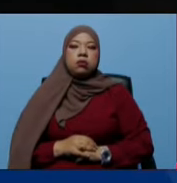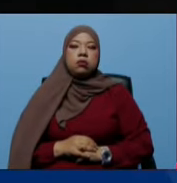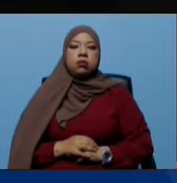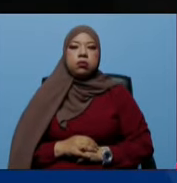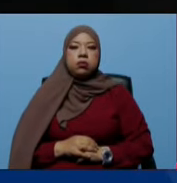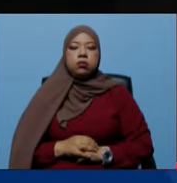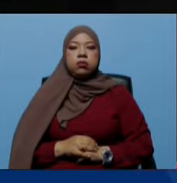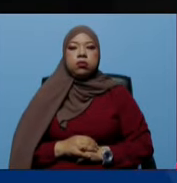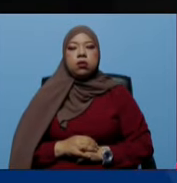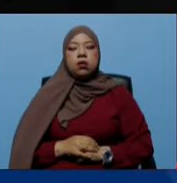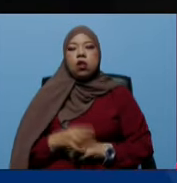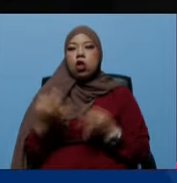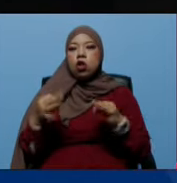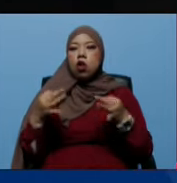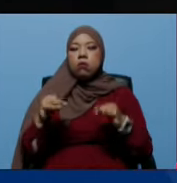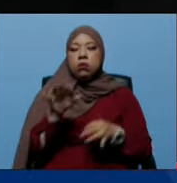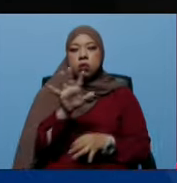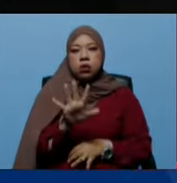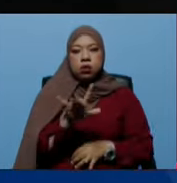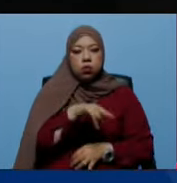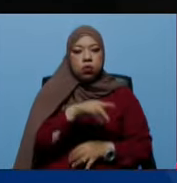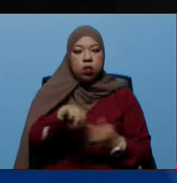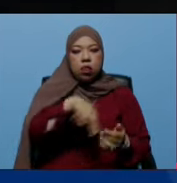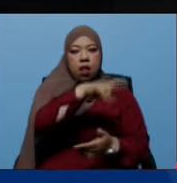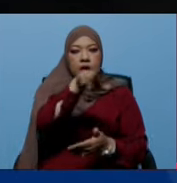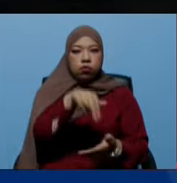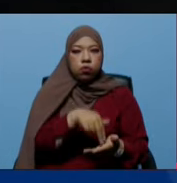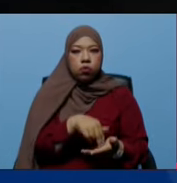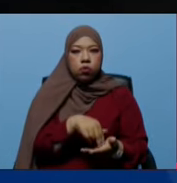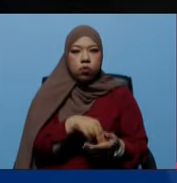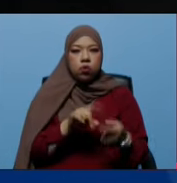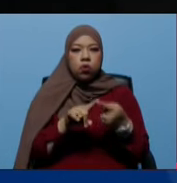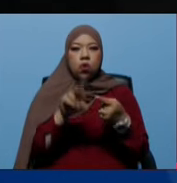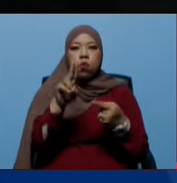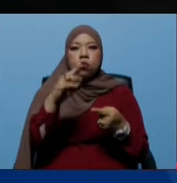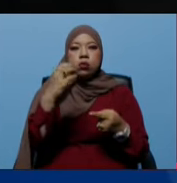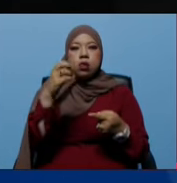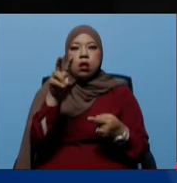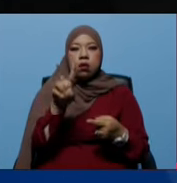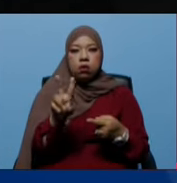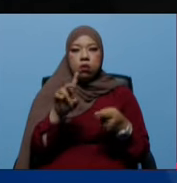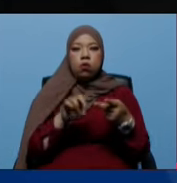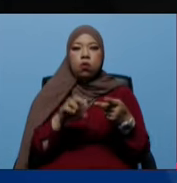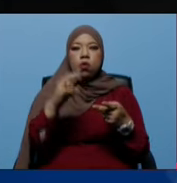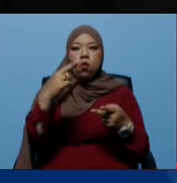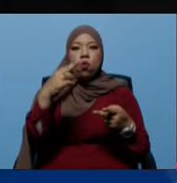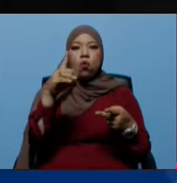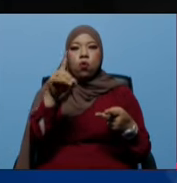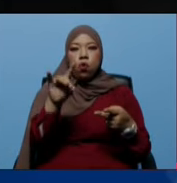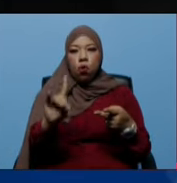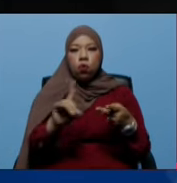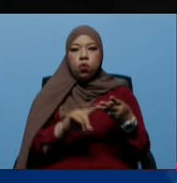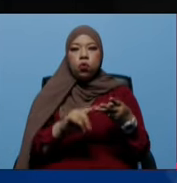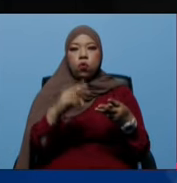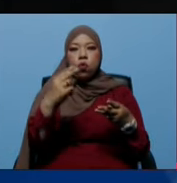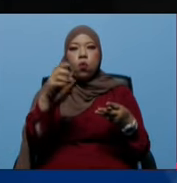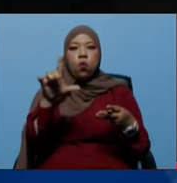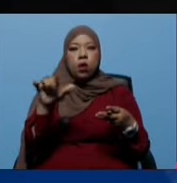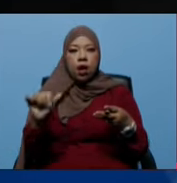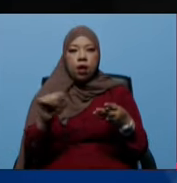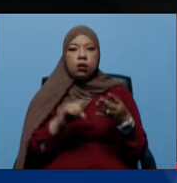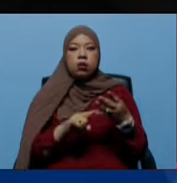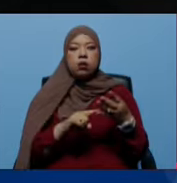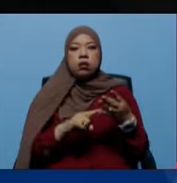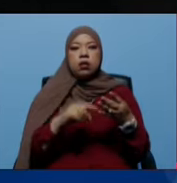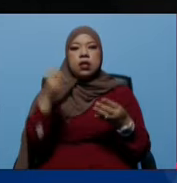conocidas universidades nacionales, UCB, UDO, UC, ULA